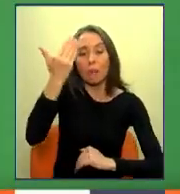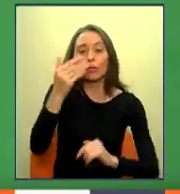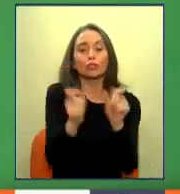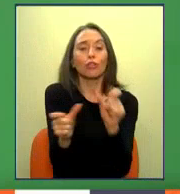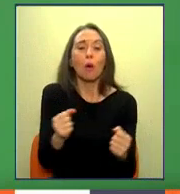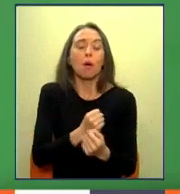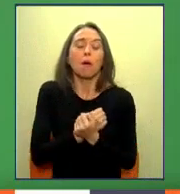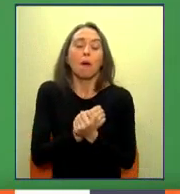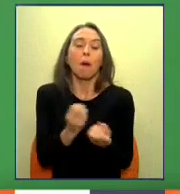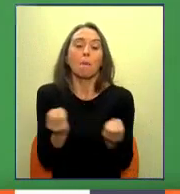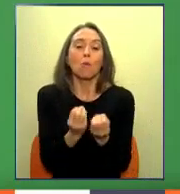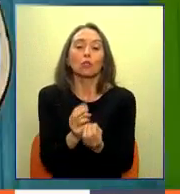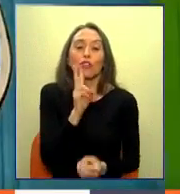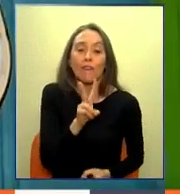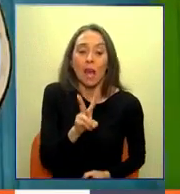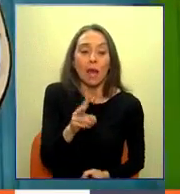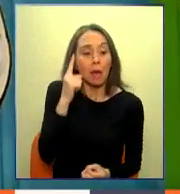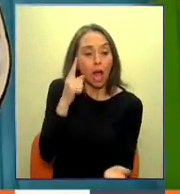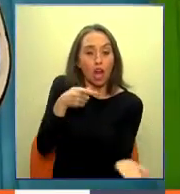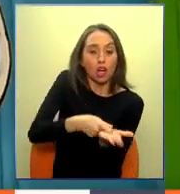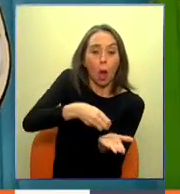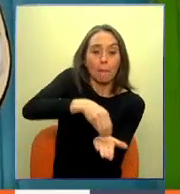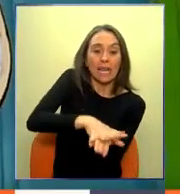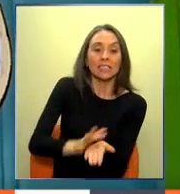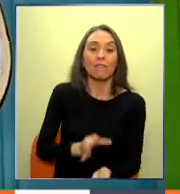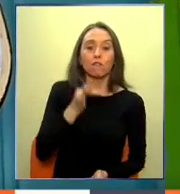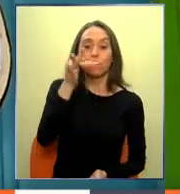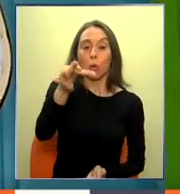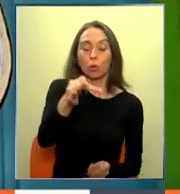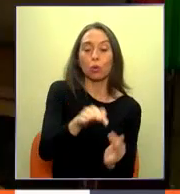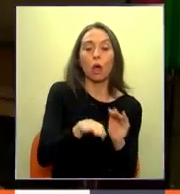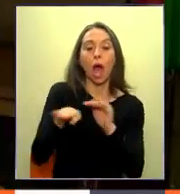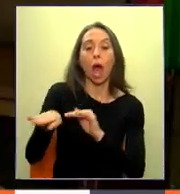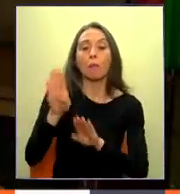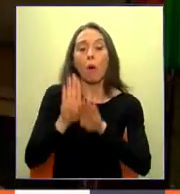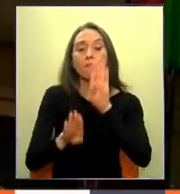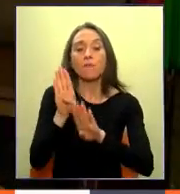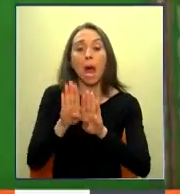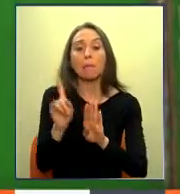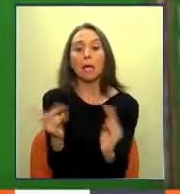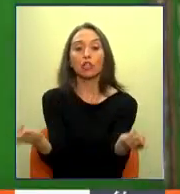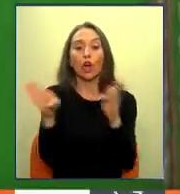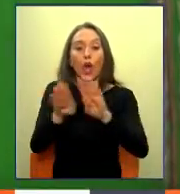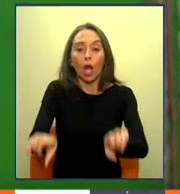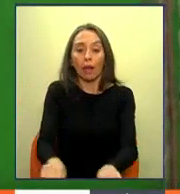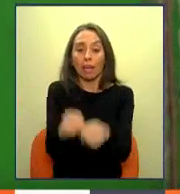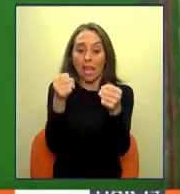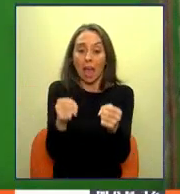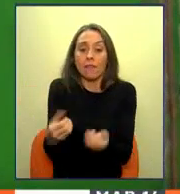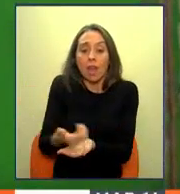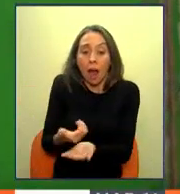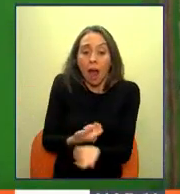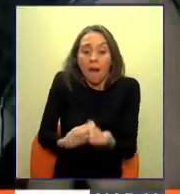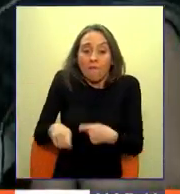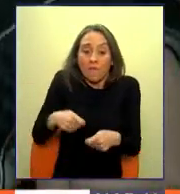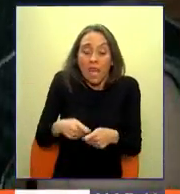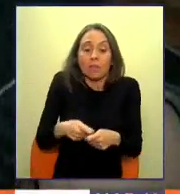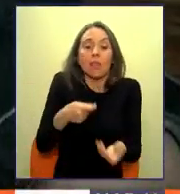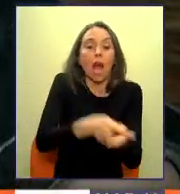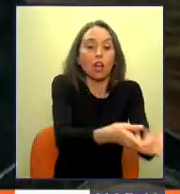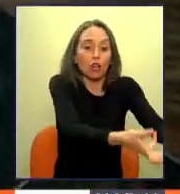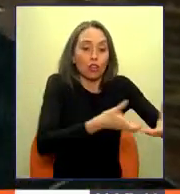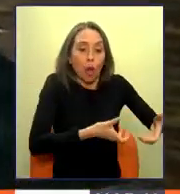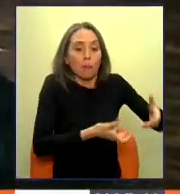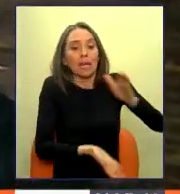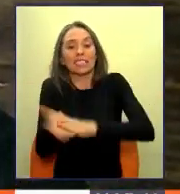valdivianos hicieron compras a futuro para poder apoyar al bar en este momento. Hoy se sostienen con ventas para llevar, mientras su